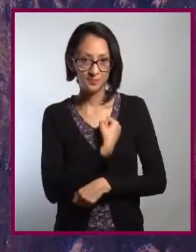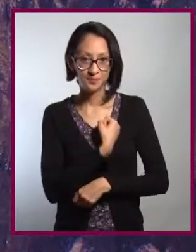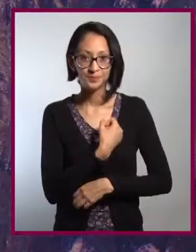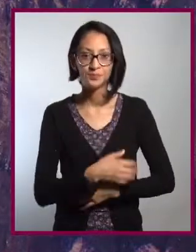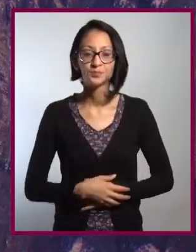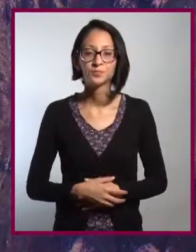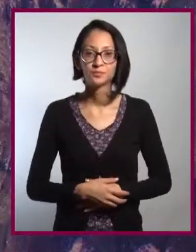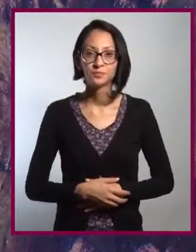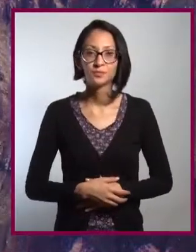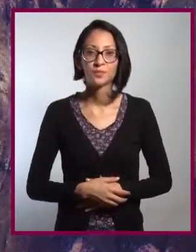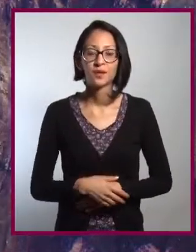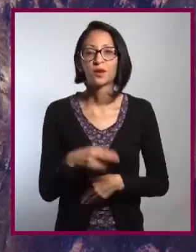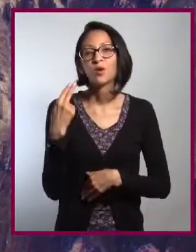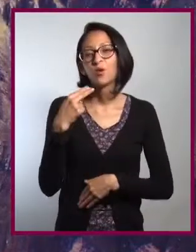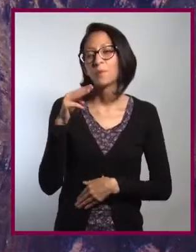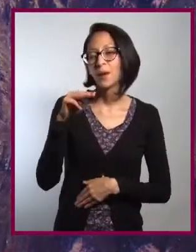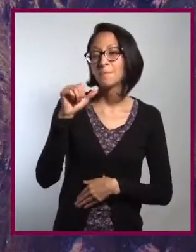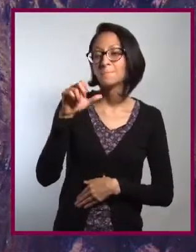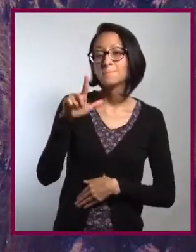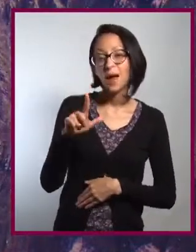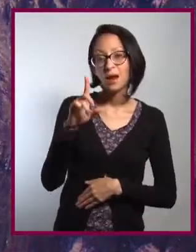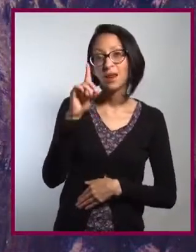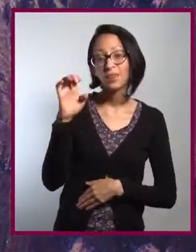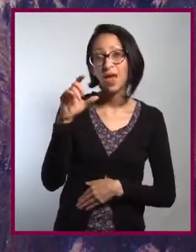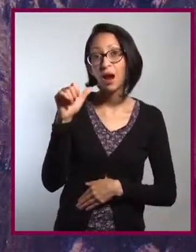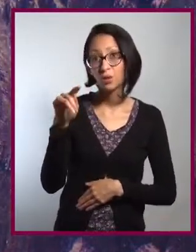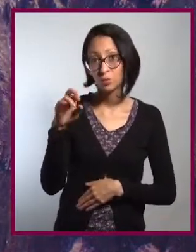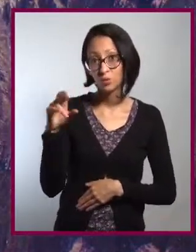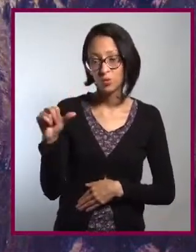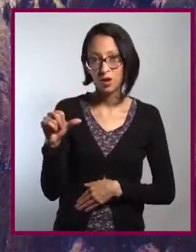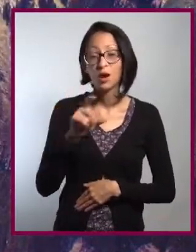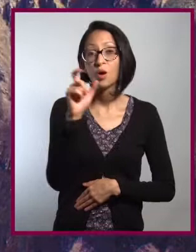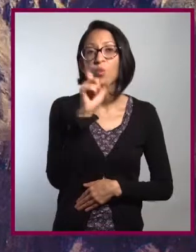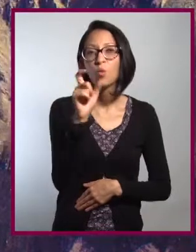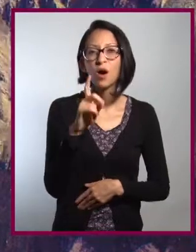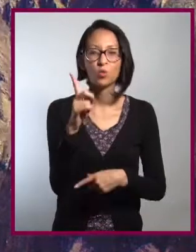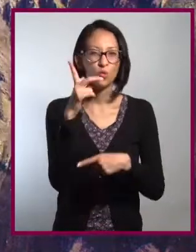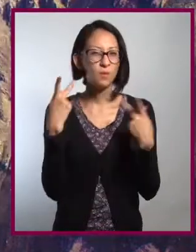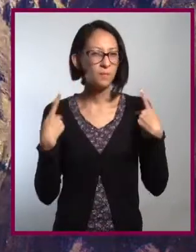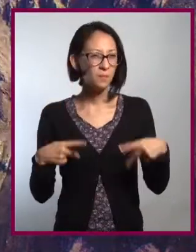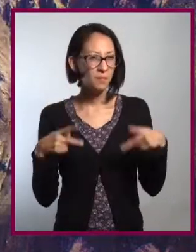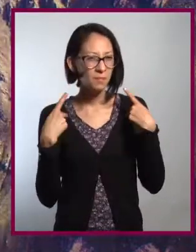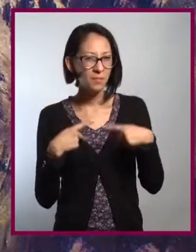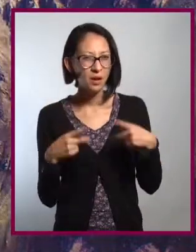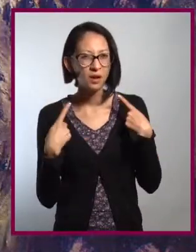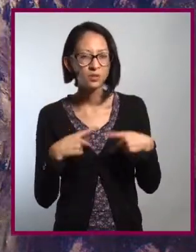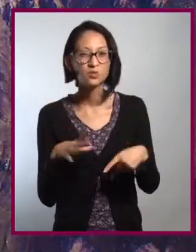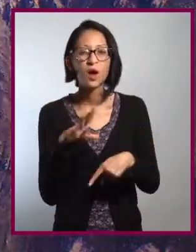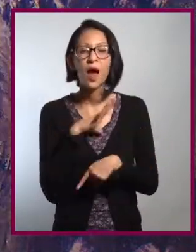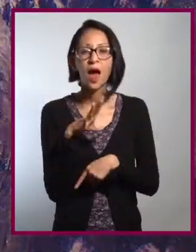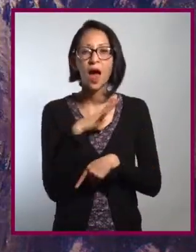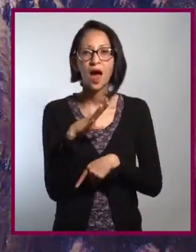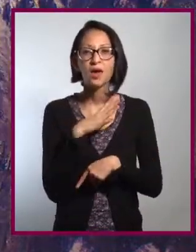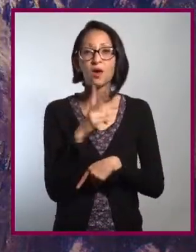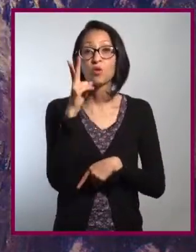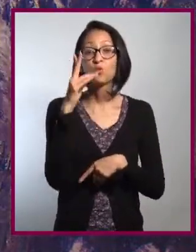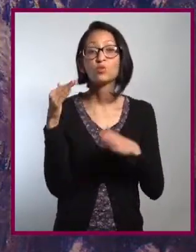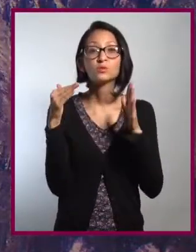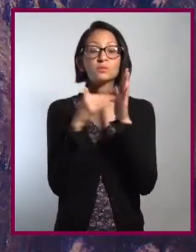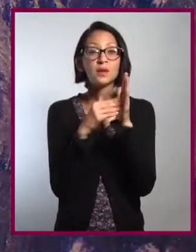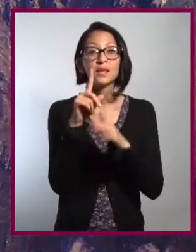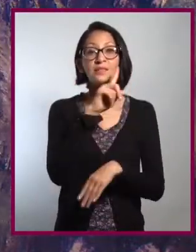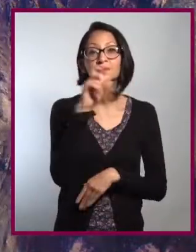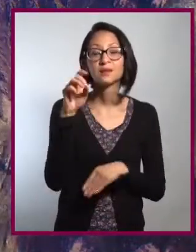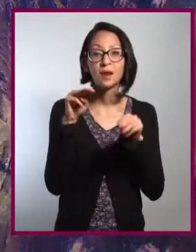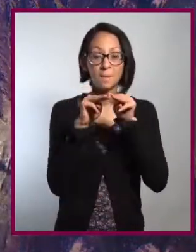de altura se puede producir cuando una persona se encuentra por encima de los 2100